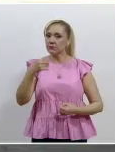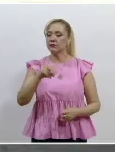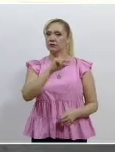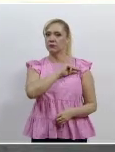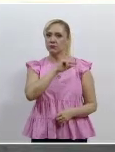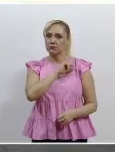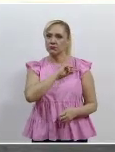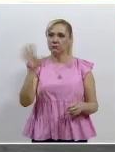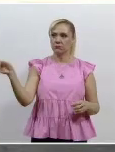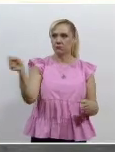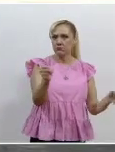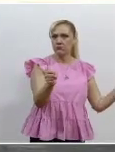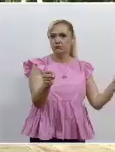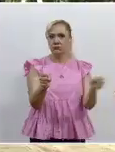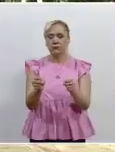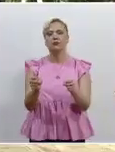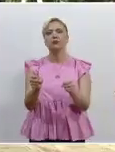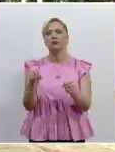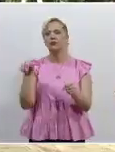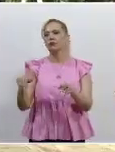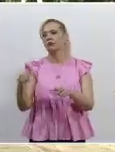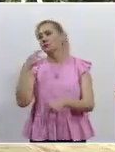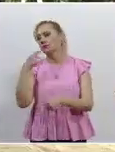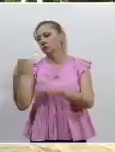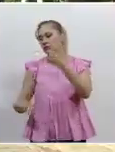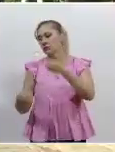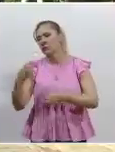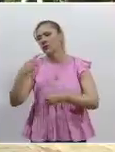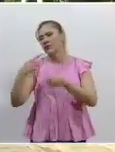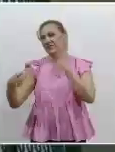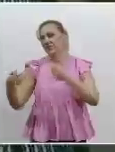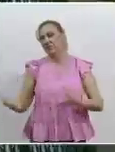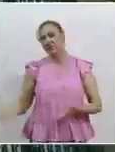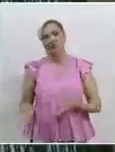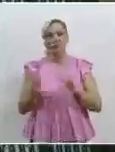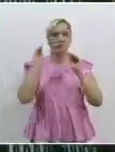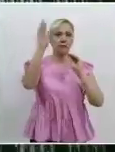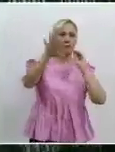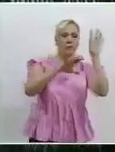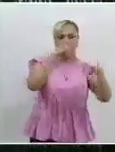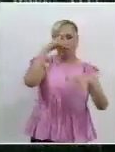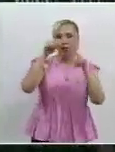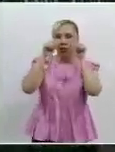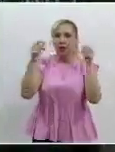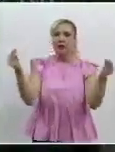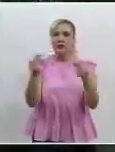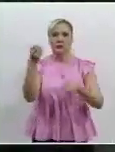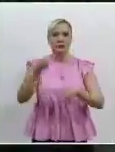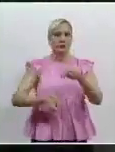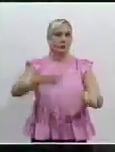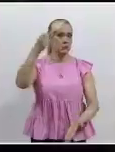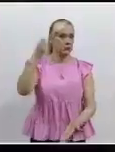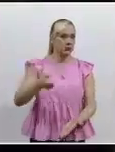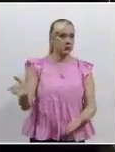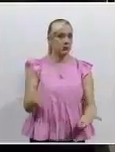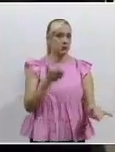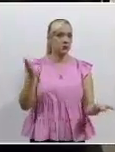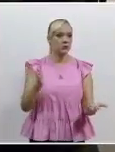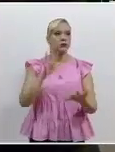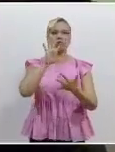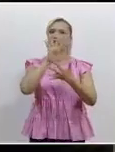de alzada que sean adscritos por el Pleno, atendiendo a las necesidades para la impartición de justicia. Los jueces de distrito del sistema